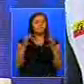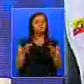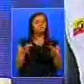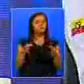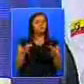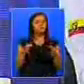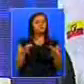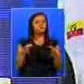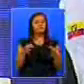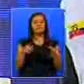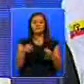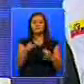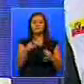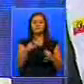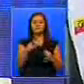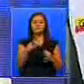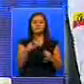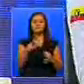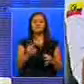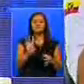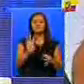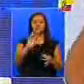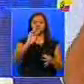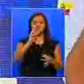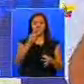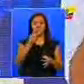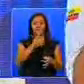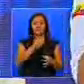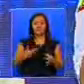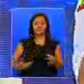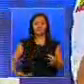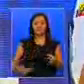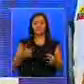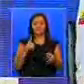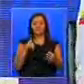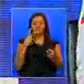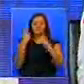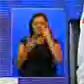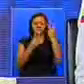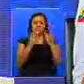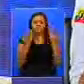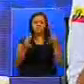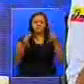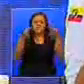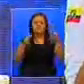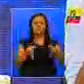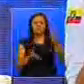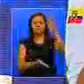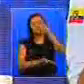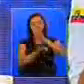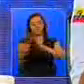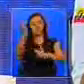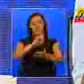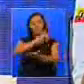Cuba aquí el compañero, ¿no, verdad? El vicepresidente tuvo una visita oficial a la hermana República de